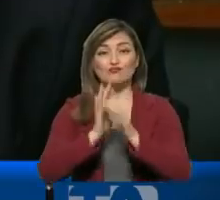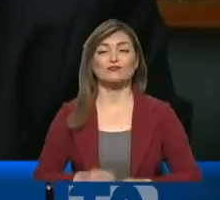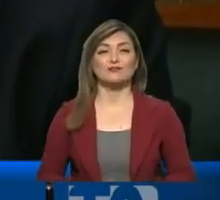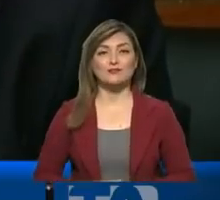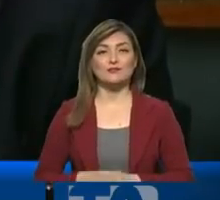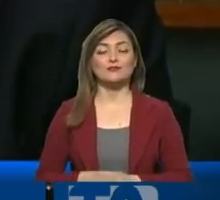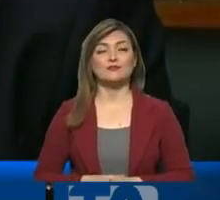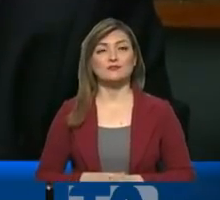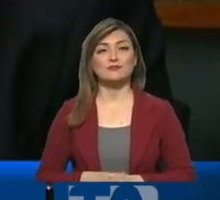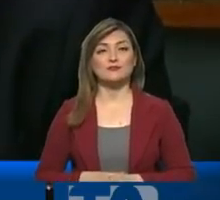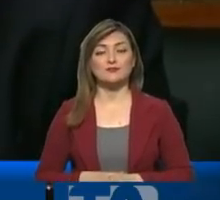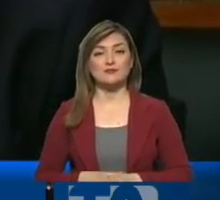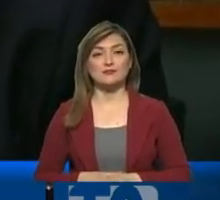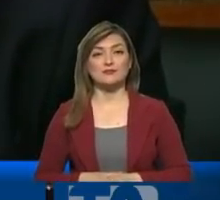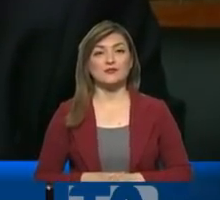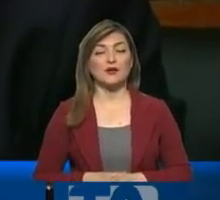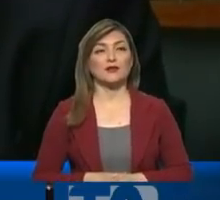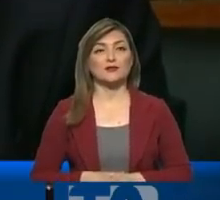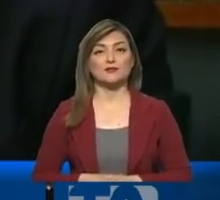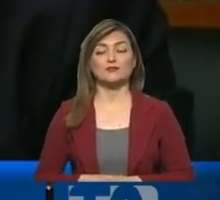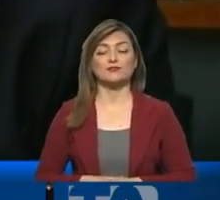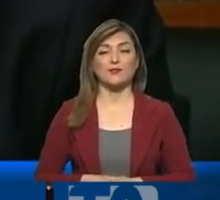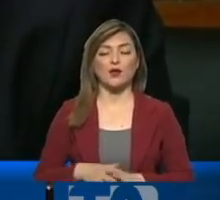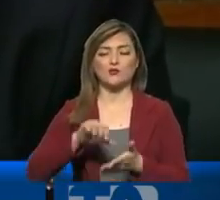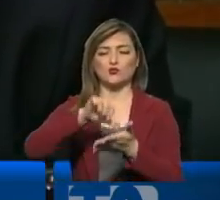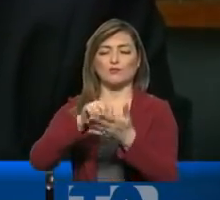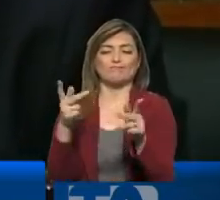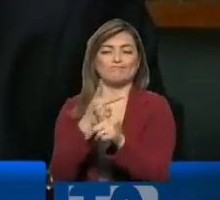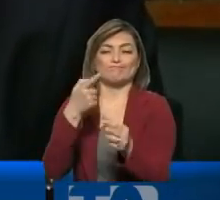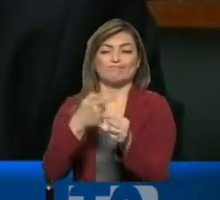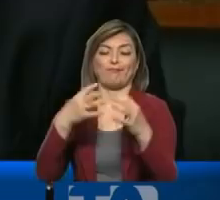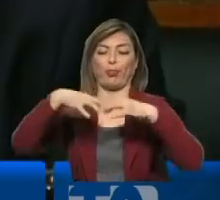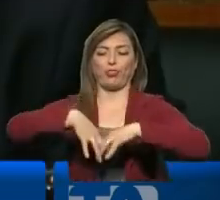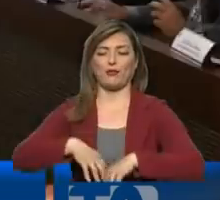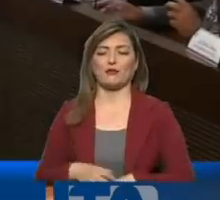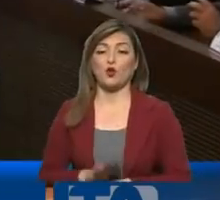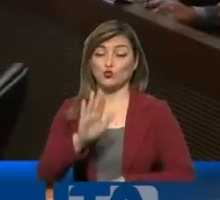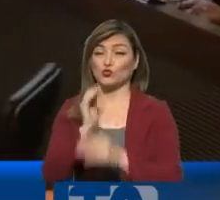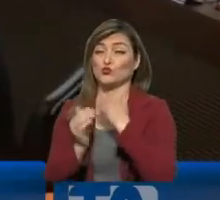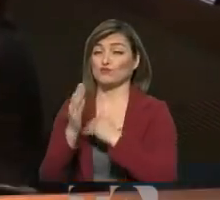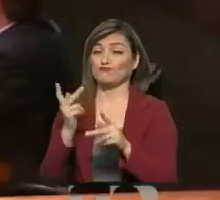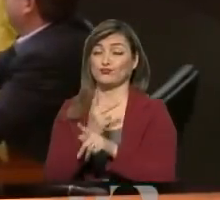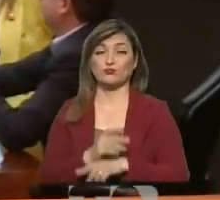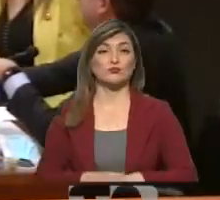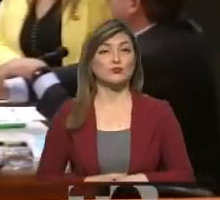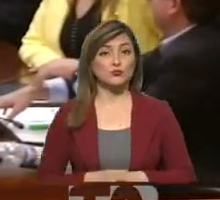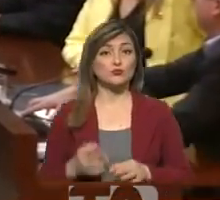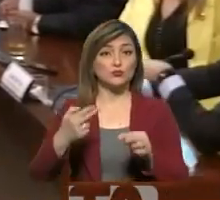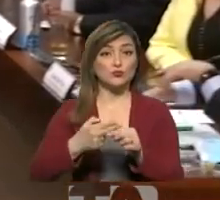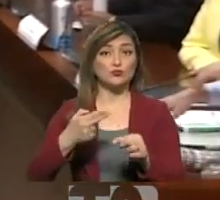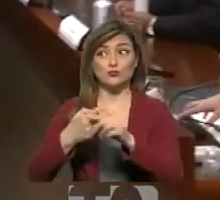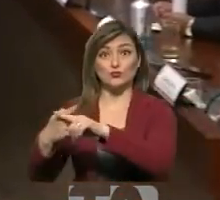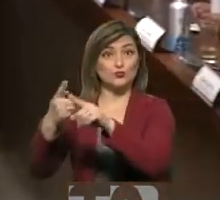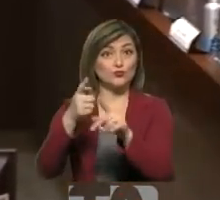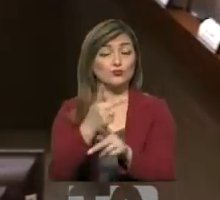funciones, sumiendo a la ciudad en uno de los momentos de mayor decadencia a lo largo de su historia. En cada intervención, todos los